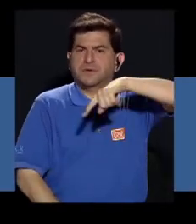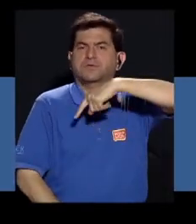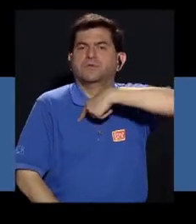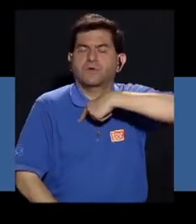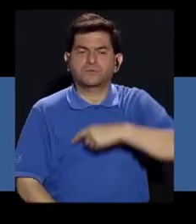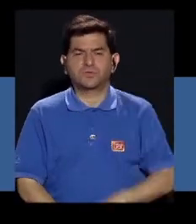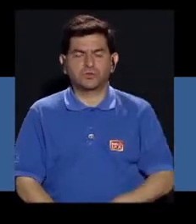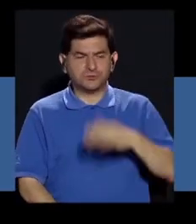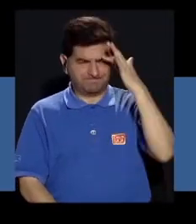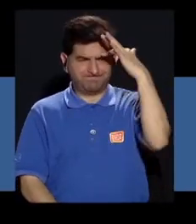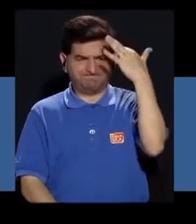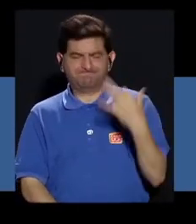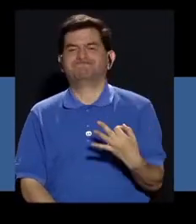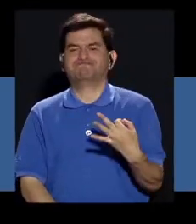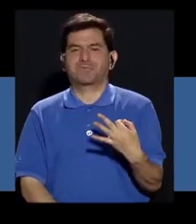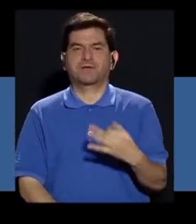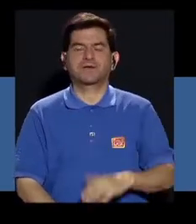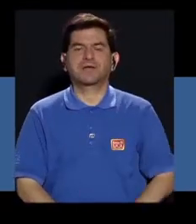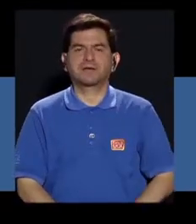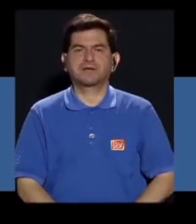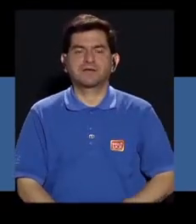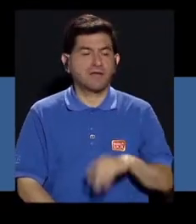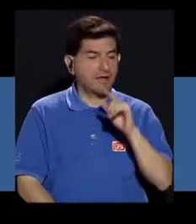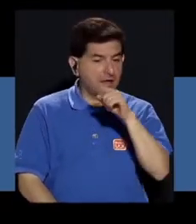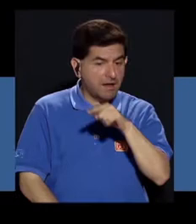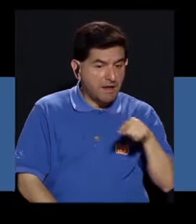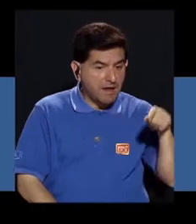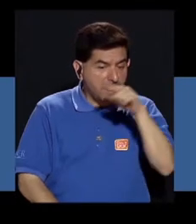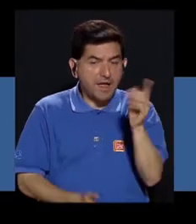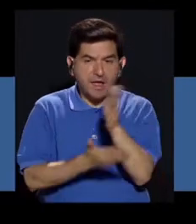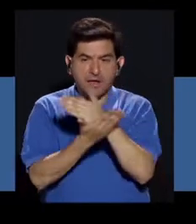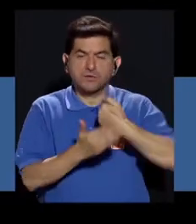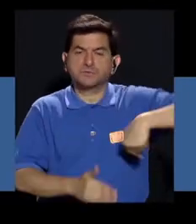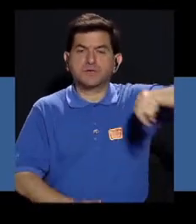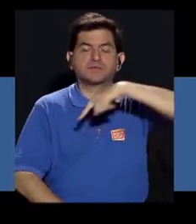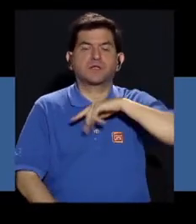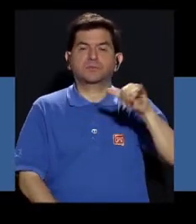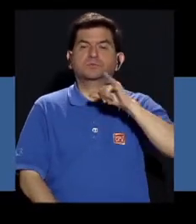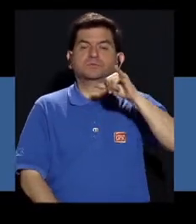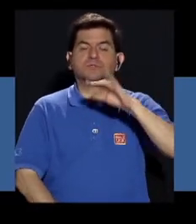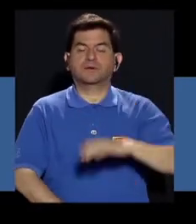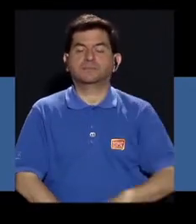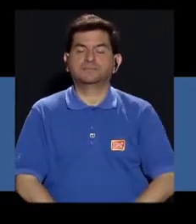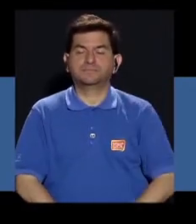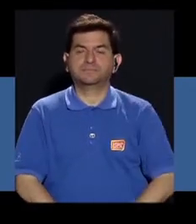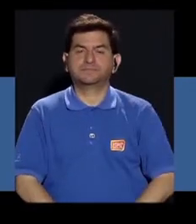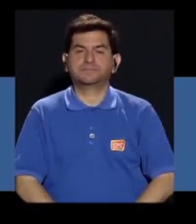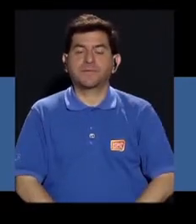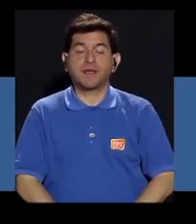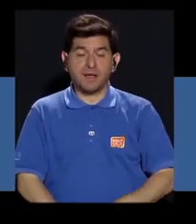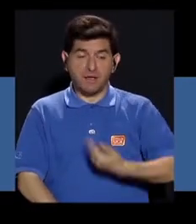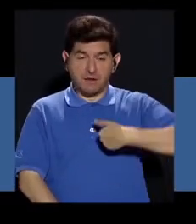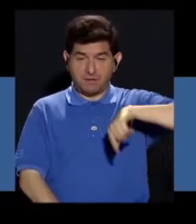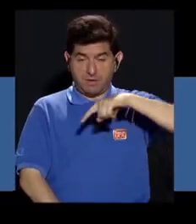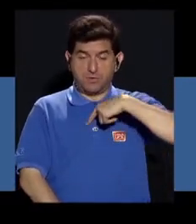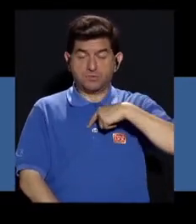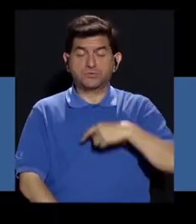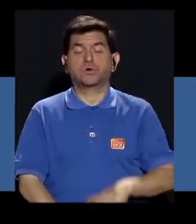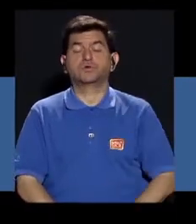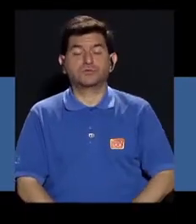convencidos de que ellos son parte de nosotros y que debemos de estar